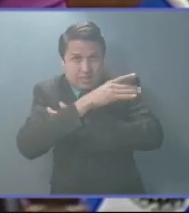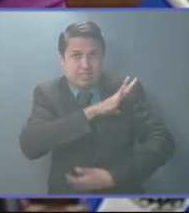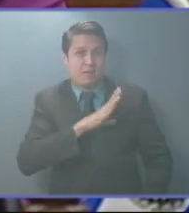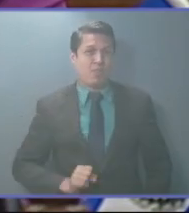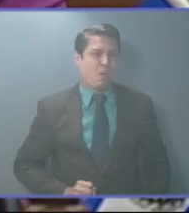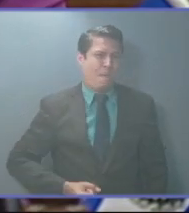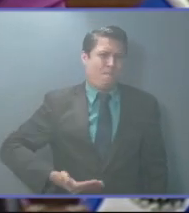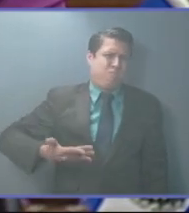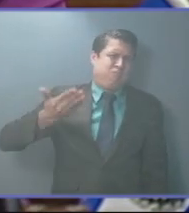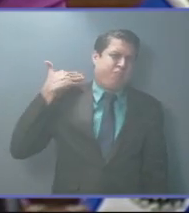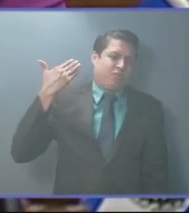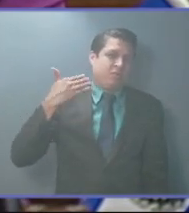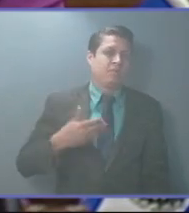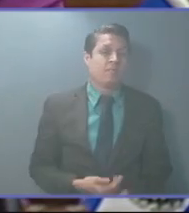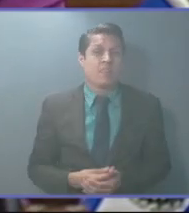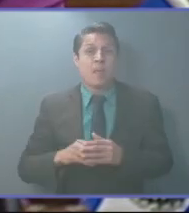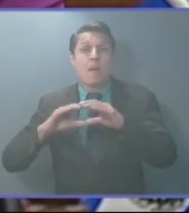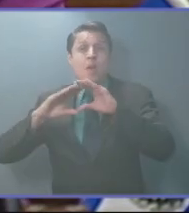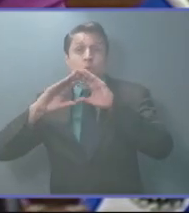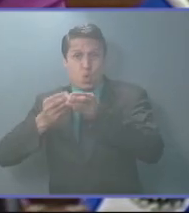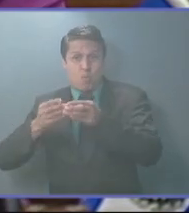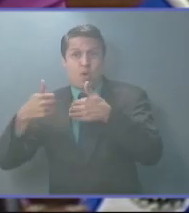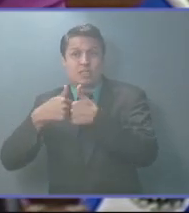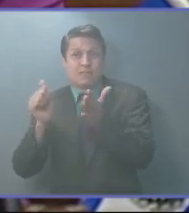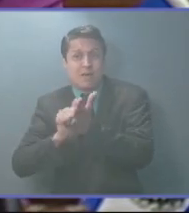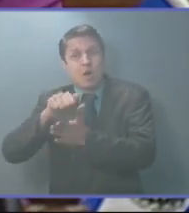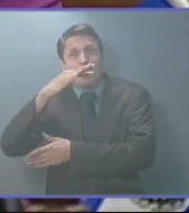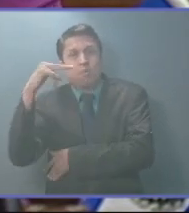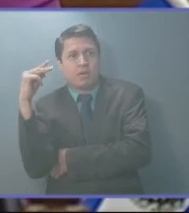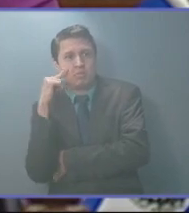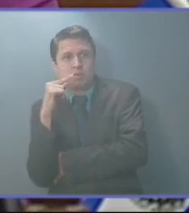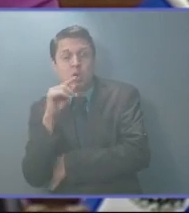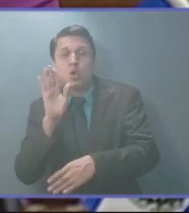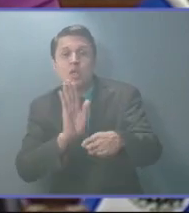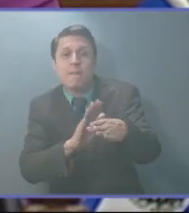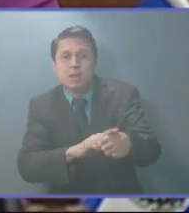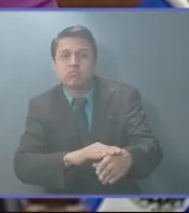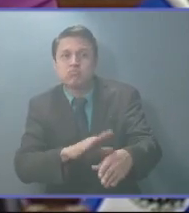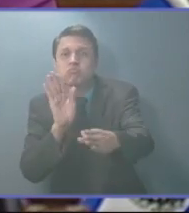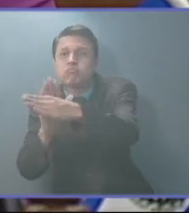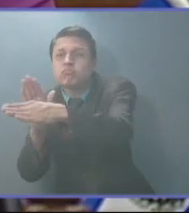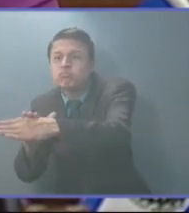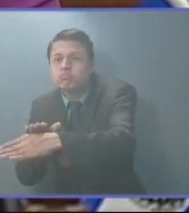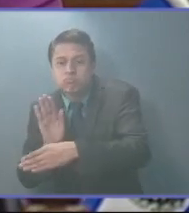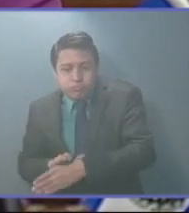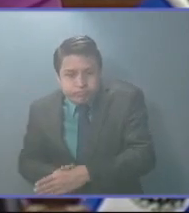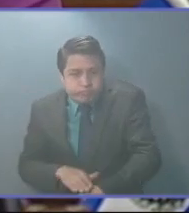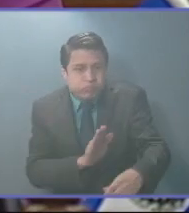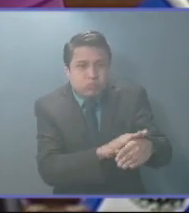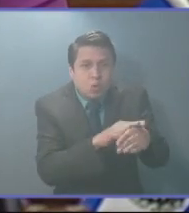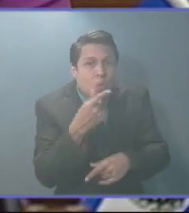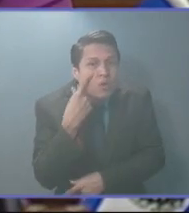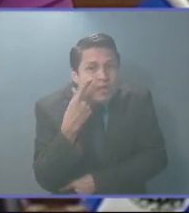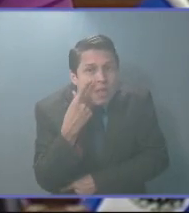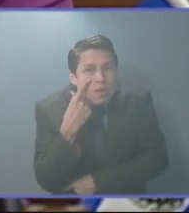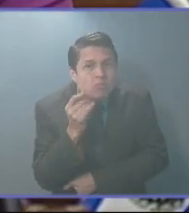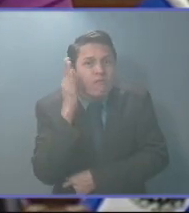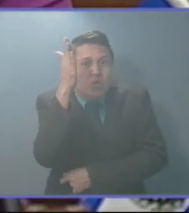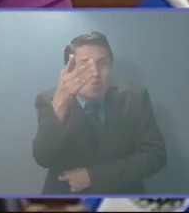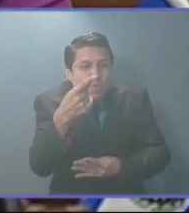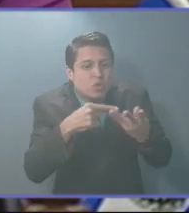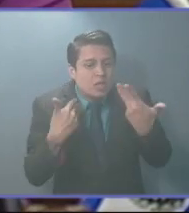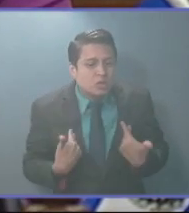emite hoy a bien y emite una alerta internacional sobre el futuro de los derechos humanos